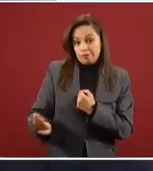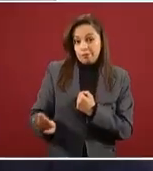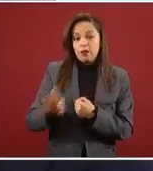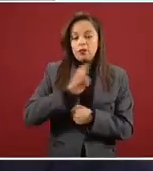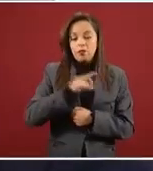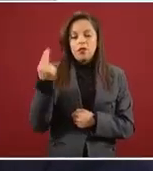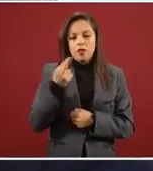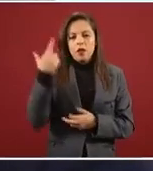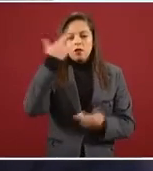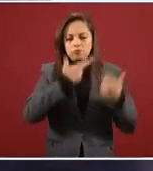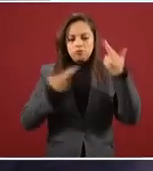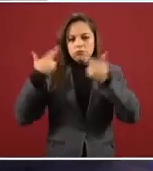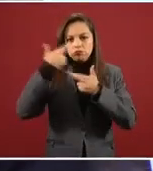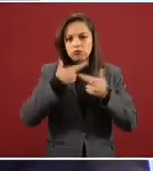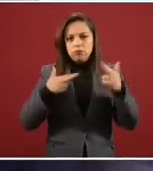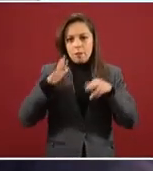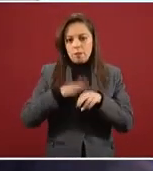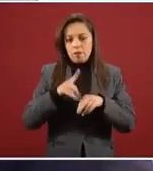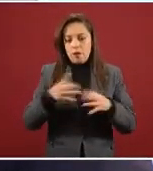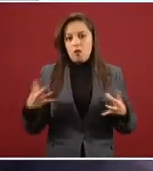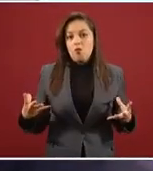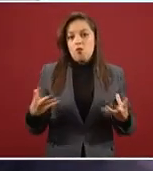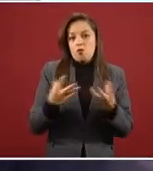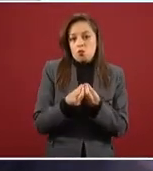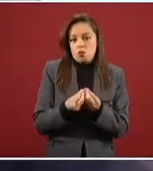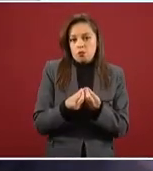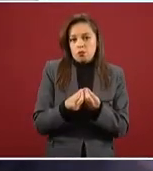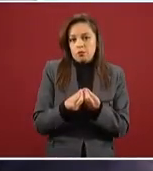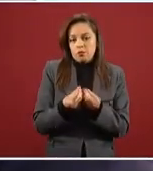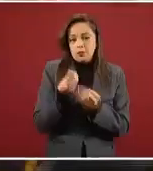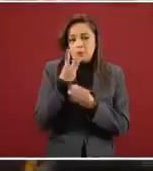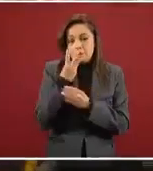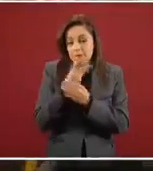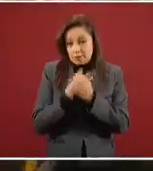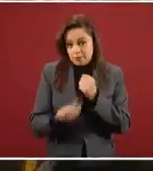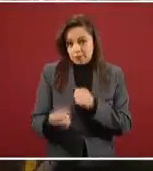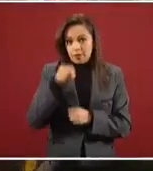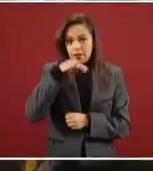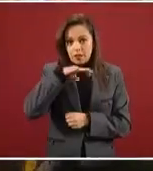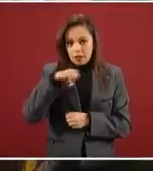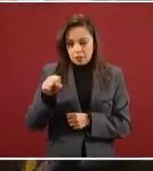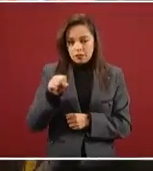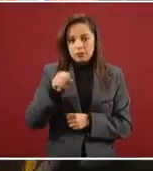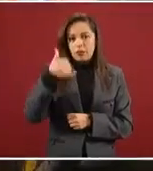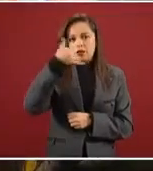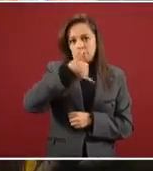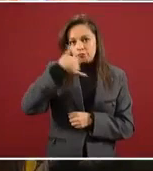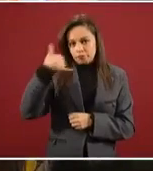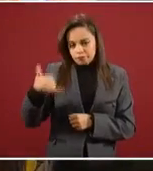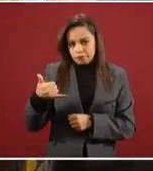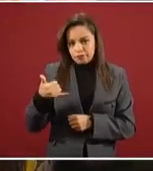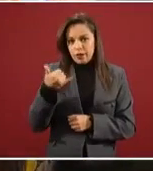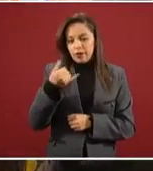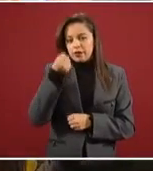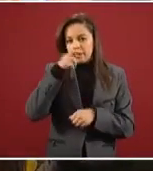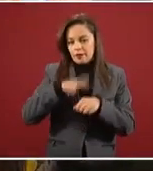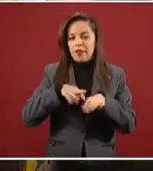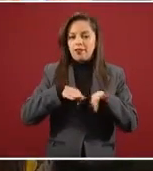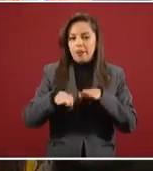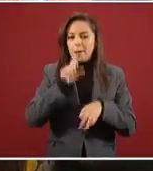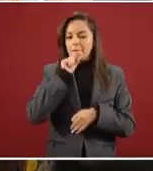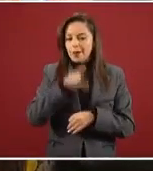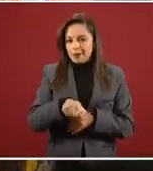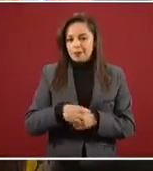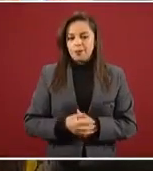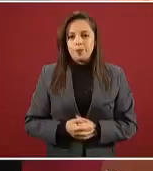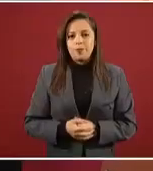revisión conjunta entre el IMSS y el Infonavit. Estas cartas están empezando ya a ser